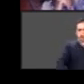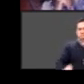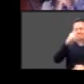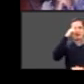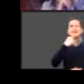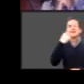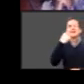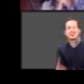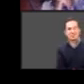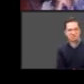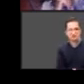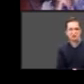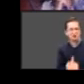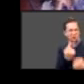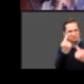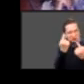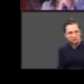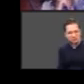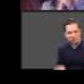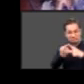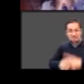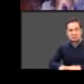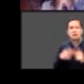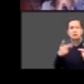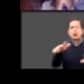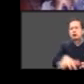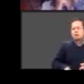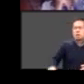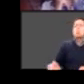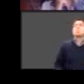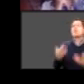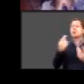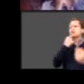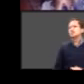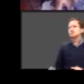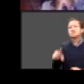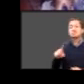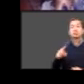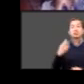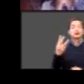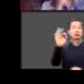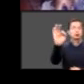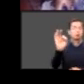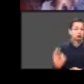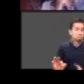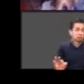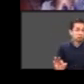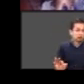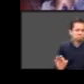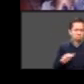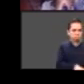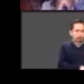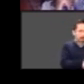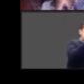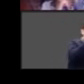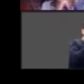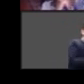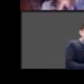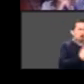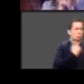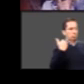33% de toda la población de niños niñas y adolescentes los que están en primera infancia